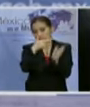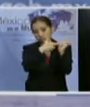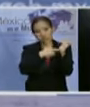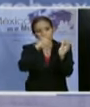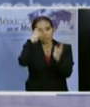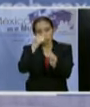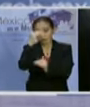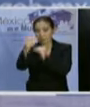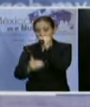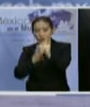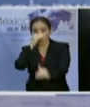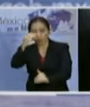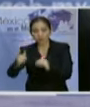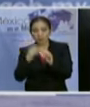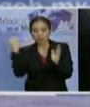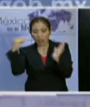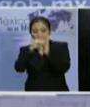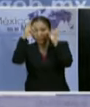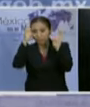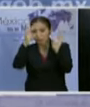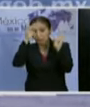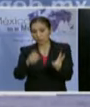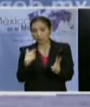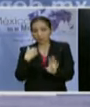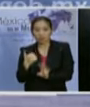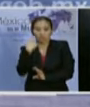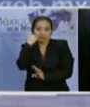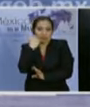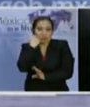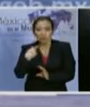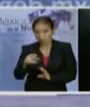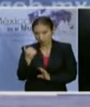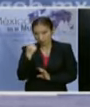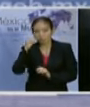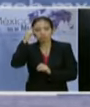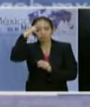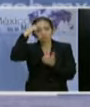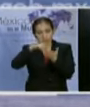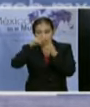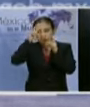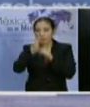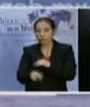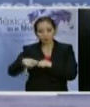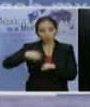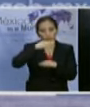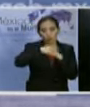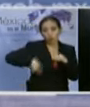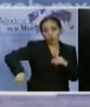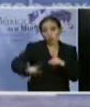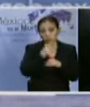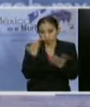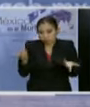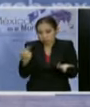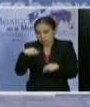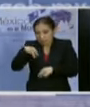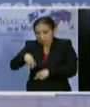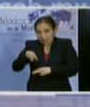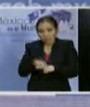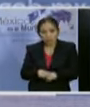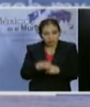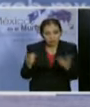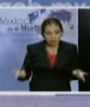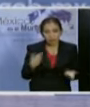el progreso de la agenda del desarrollo. Puede parecer pretencioso, pero estamos convencidos y convencidas de eso, si no, no estaríamos aquí